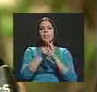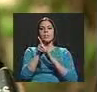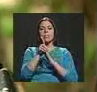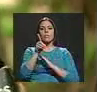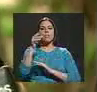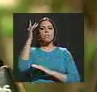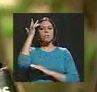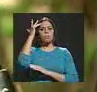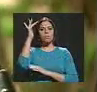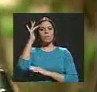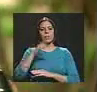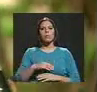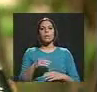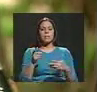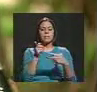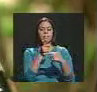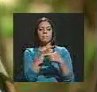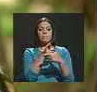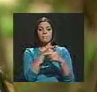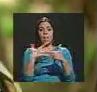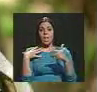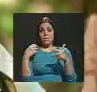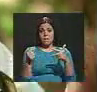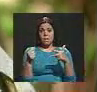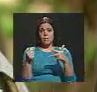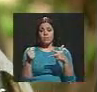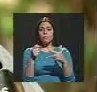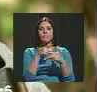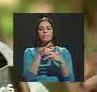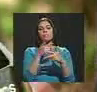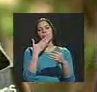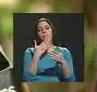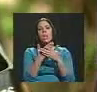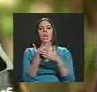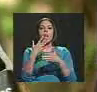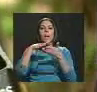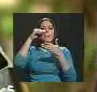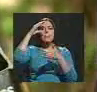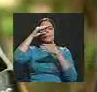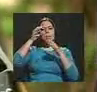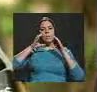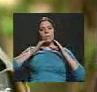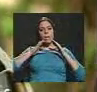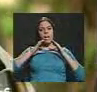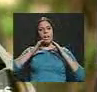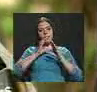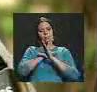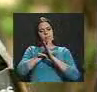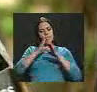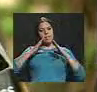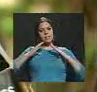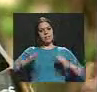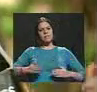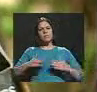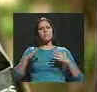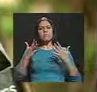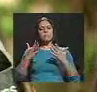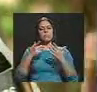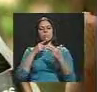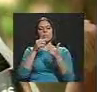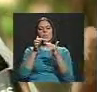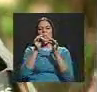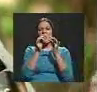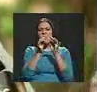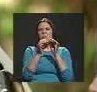intelectual en el área de salud bueno Aprendiendo a cuidarse sus uñas su